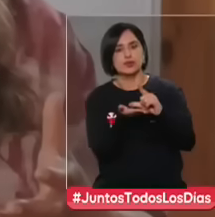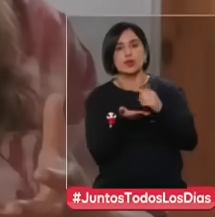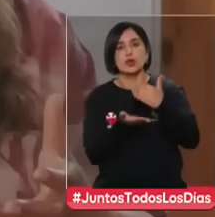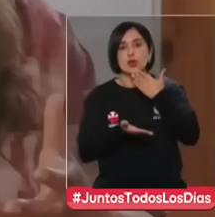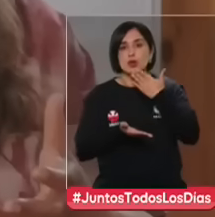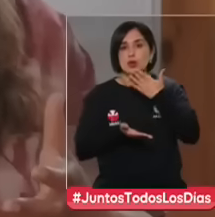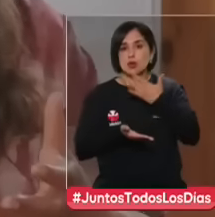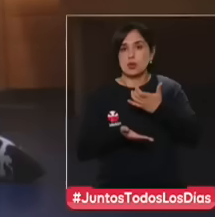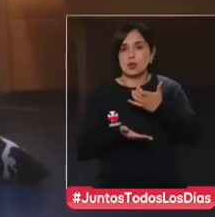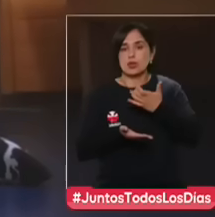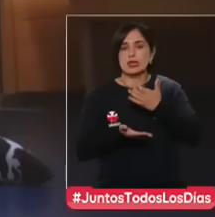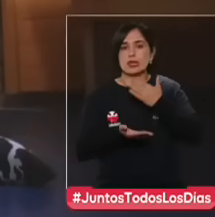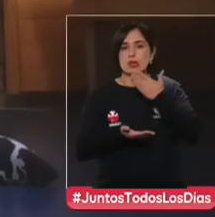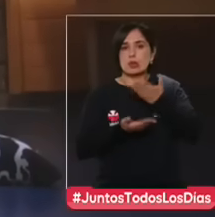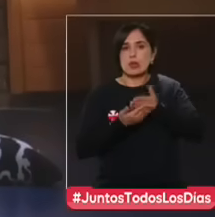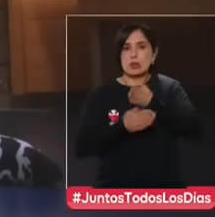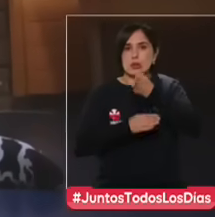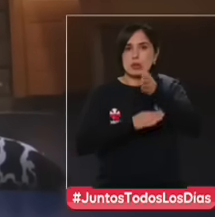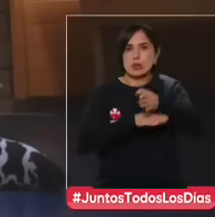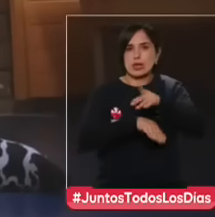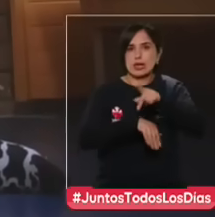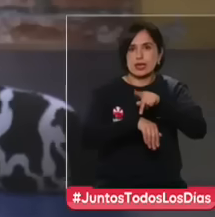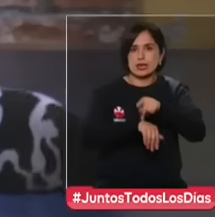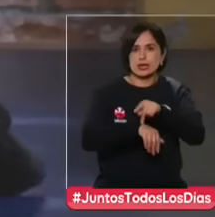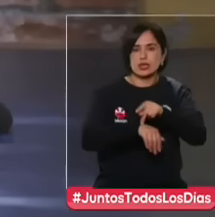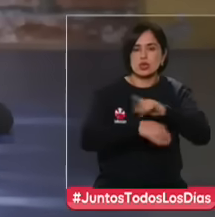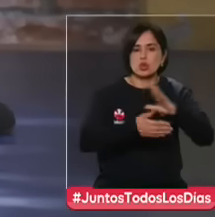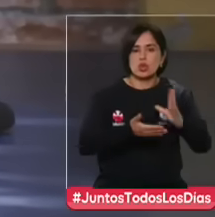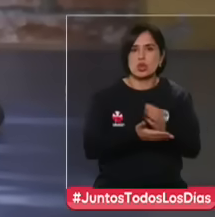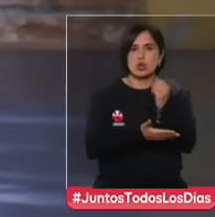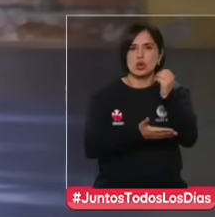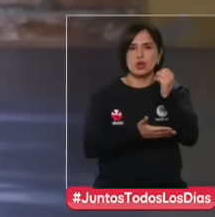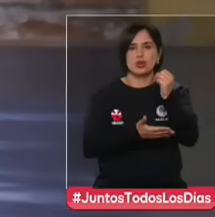va a la kine, es un logro nuevo.